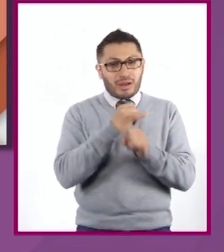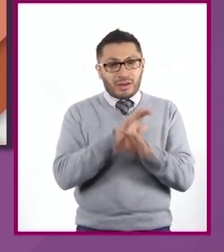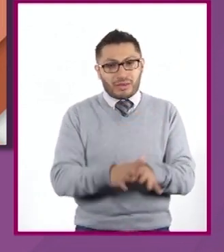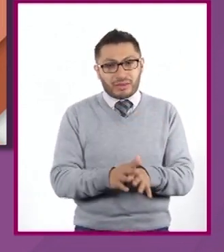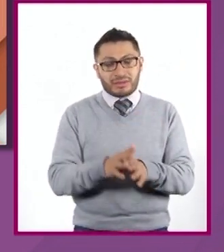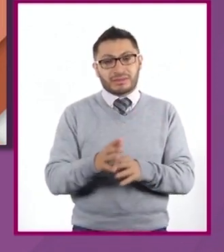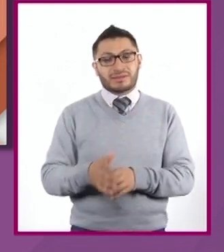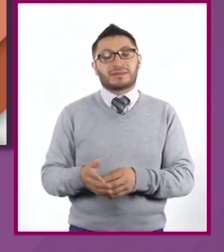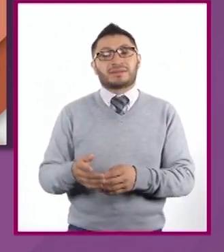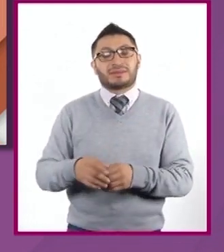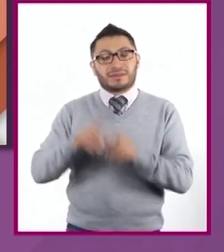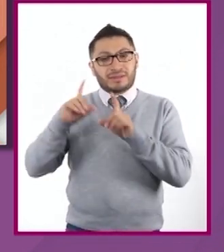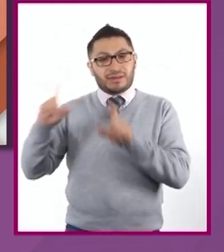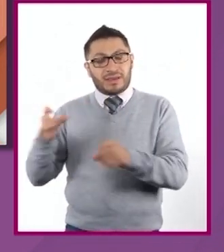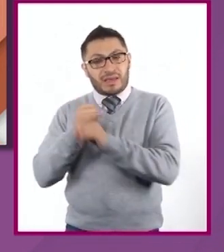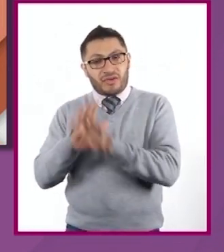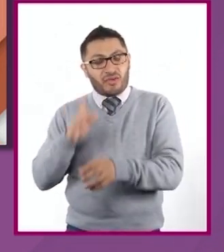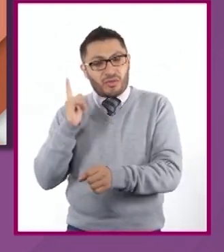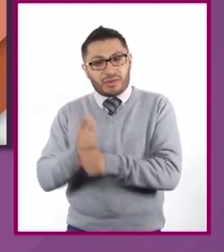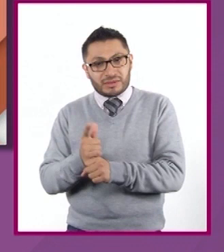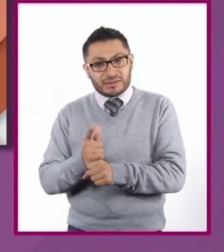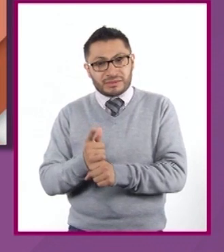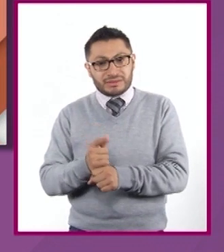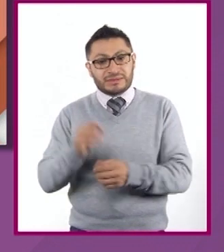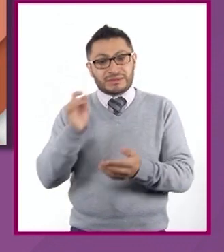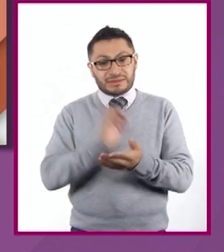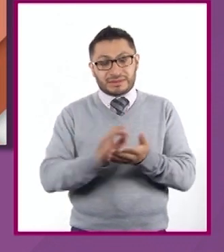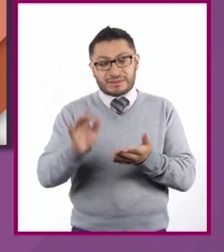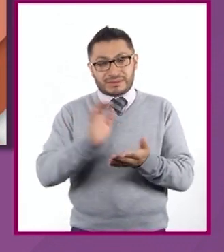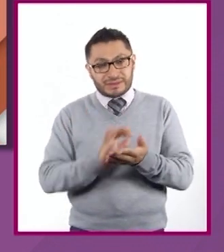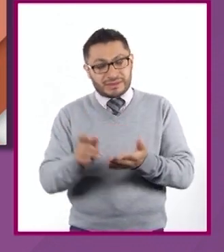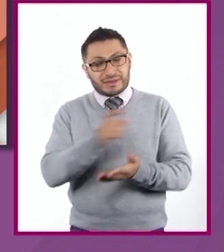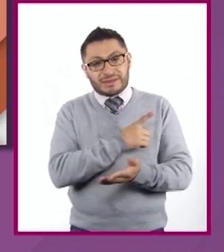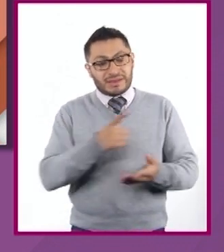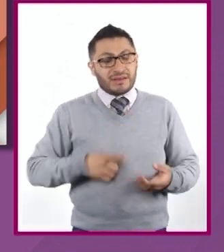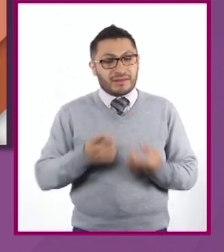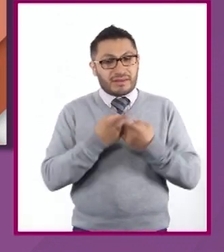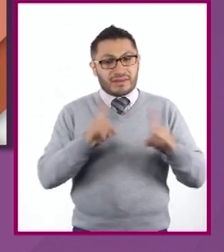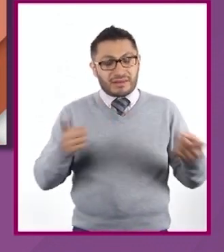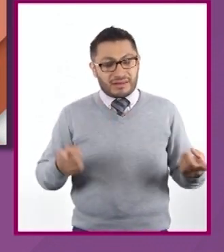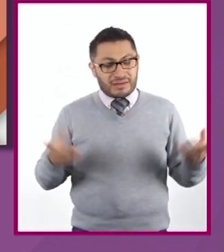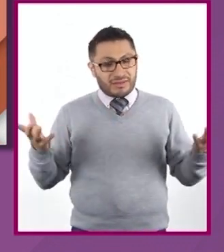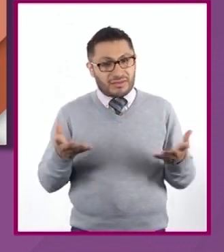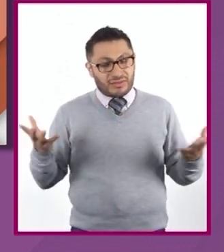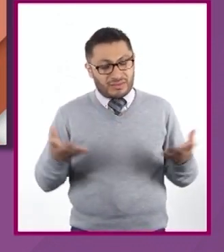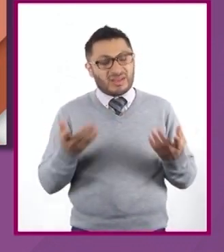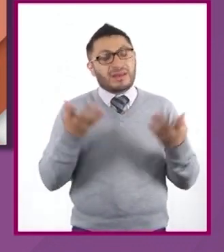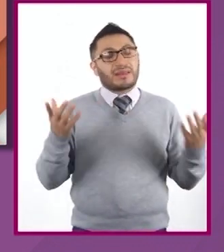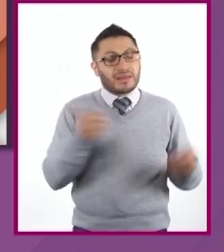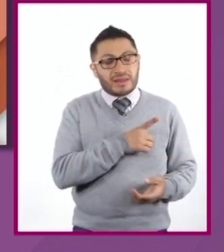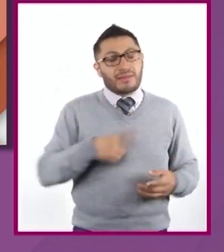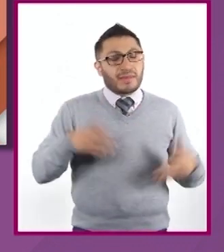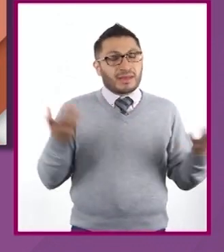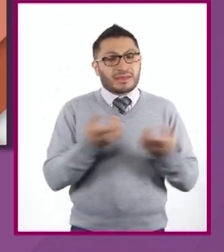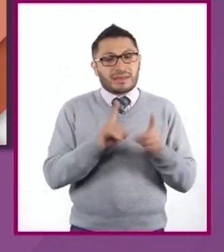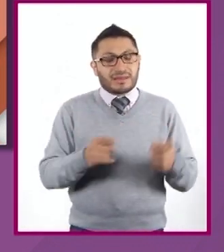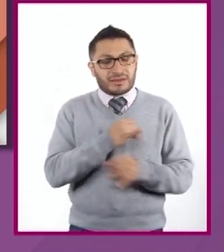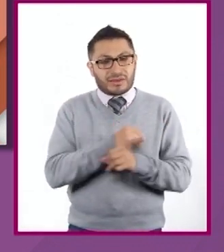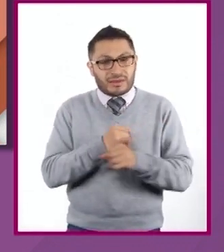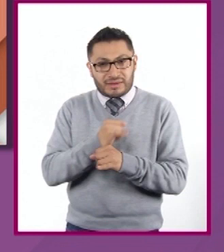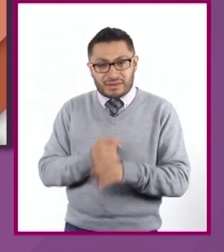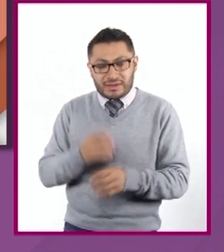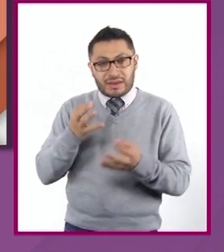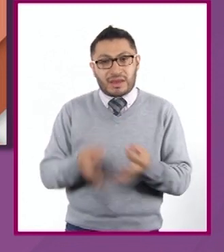recabada. Este registro debe de hacerse durante el desarrollo de la investigación. Es importante que